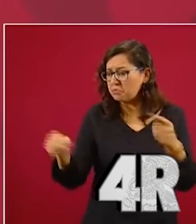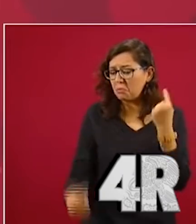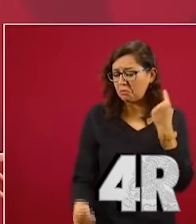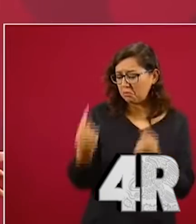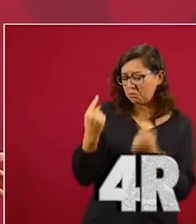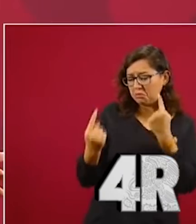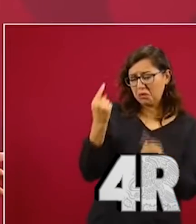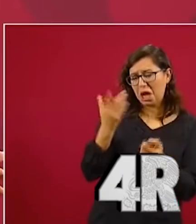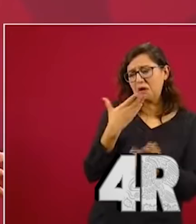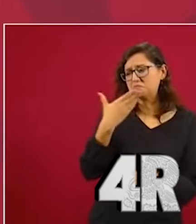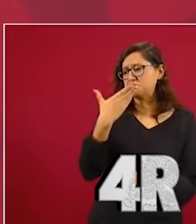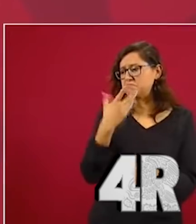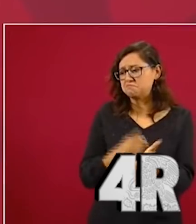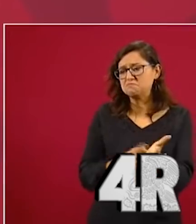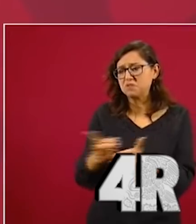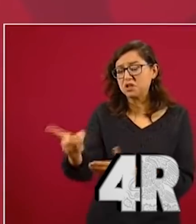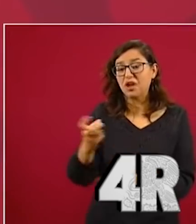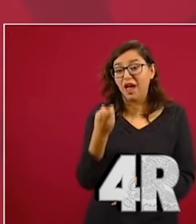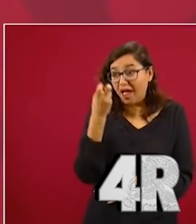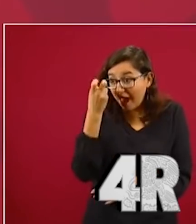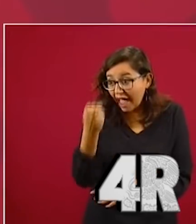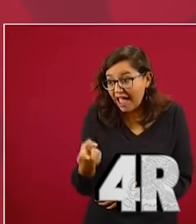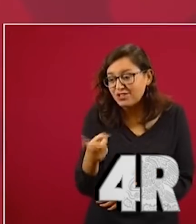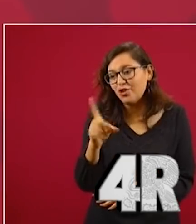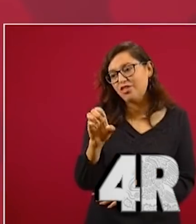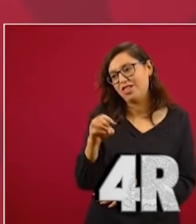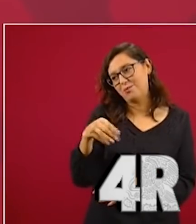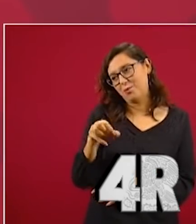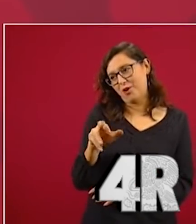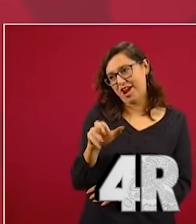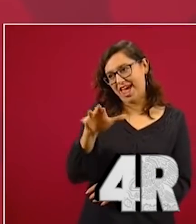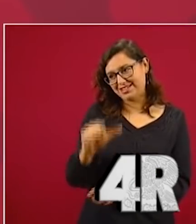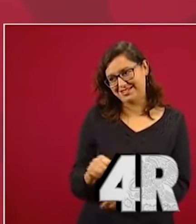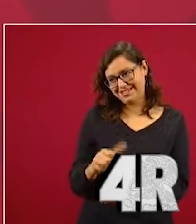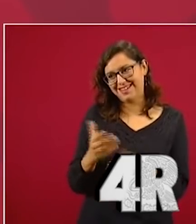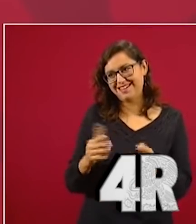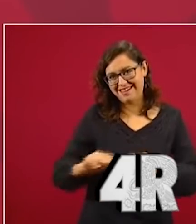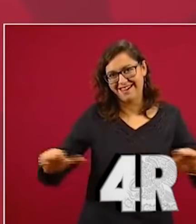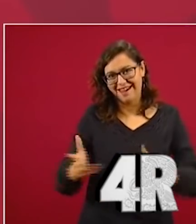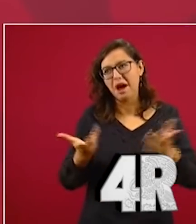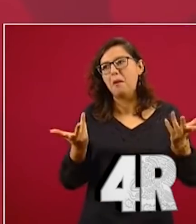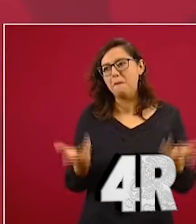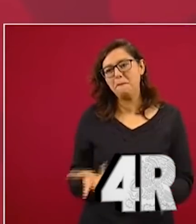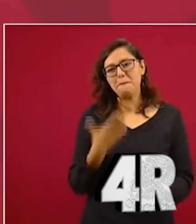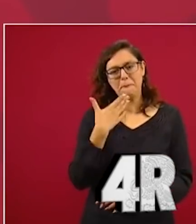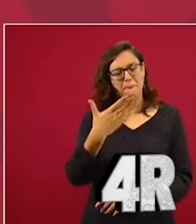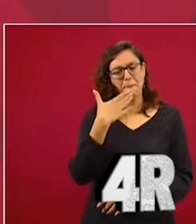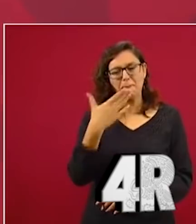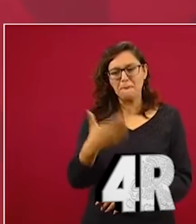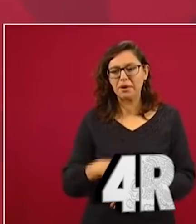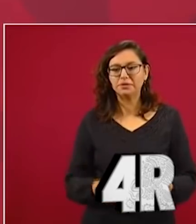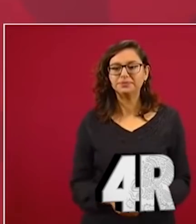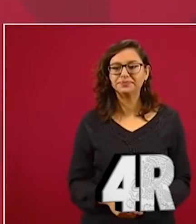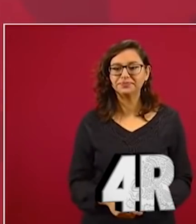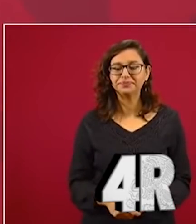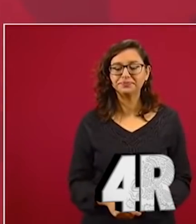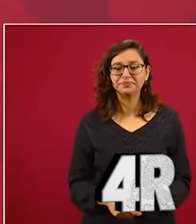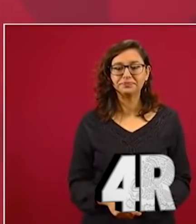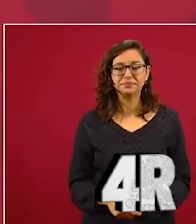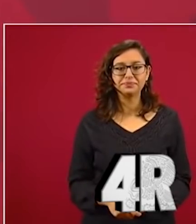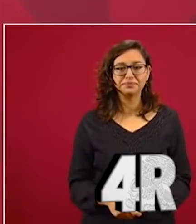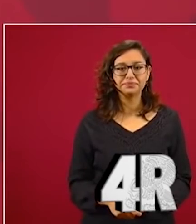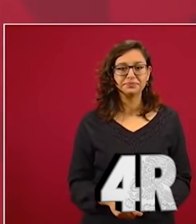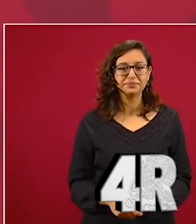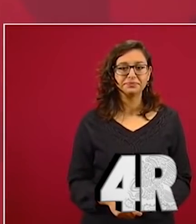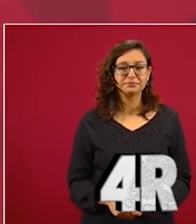los gobiernos estatales estuviesen en total sinergia. Sin embargo, al parecer a estos gobernadores de oposición no